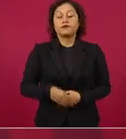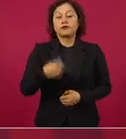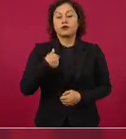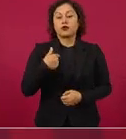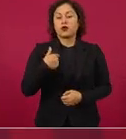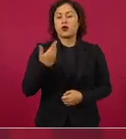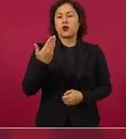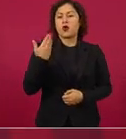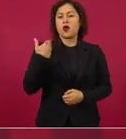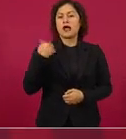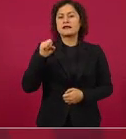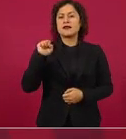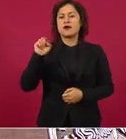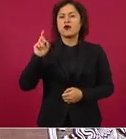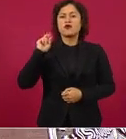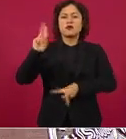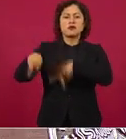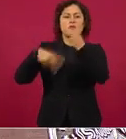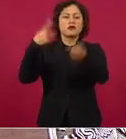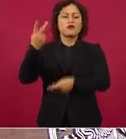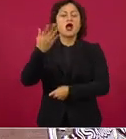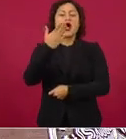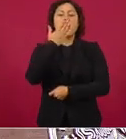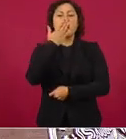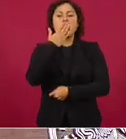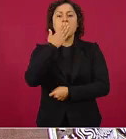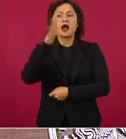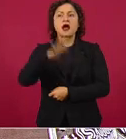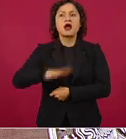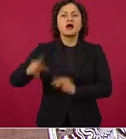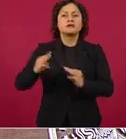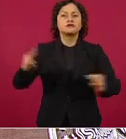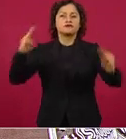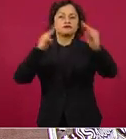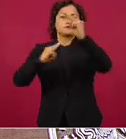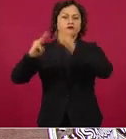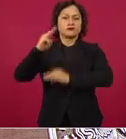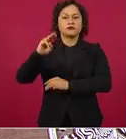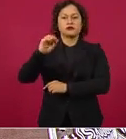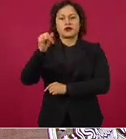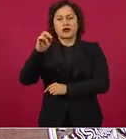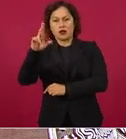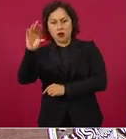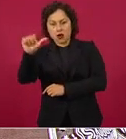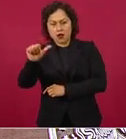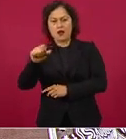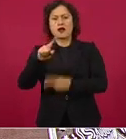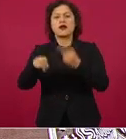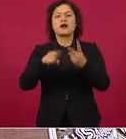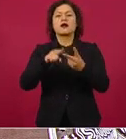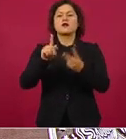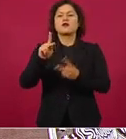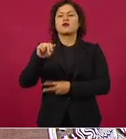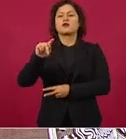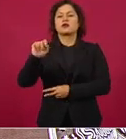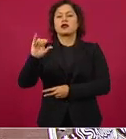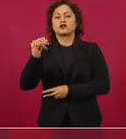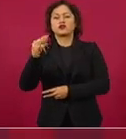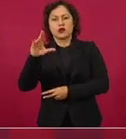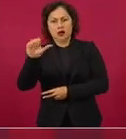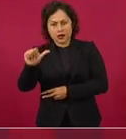Sonora, estuve en Yécora, allá en la sierra, estuve en Punta Chueca con los